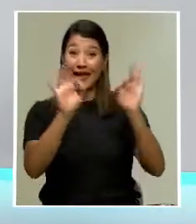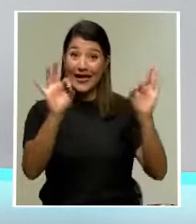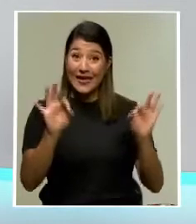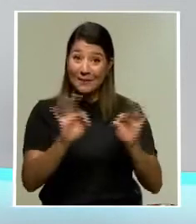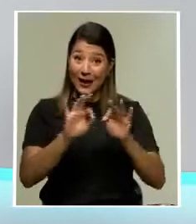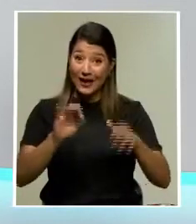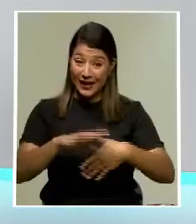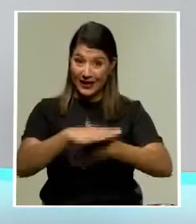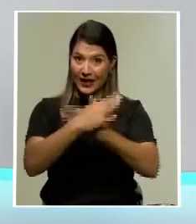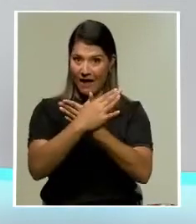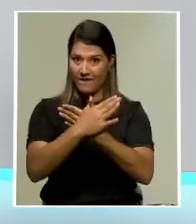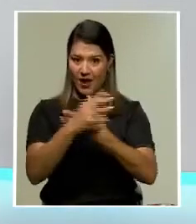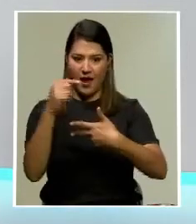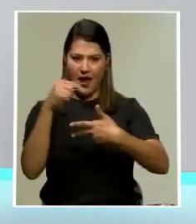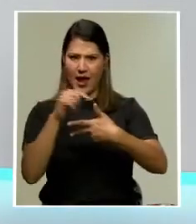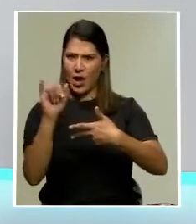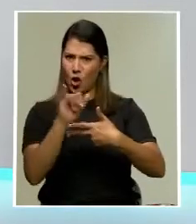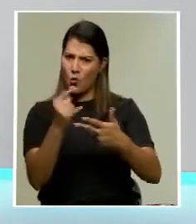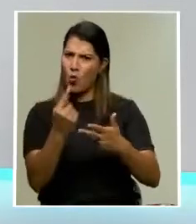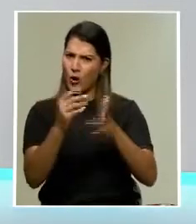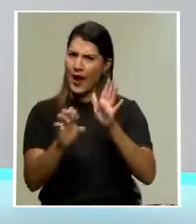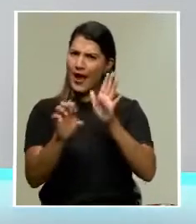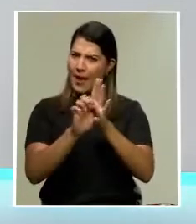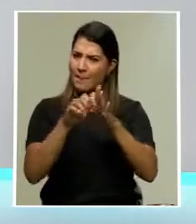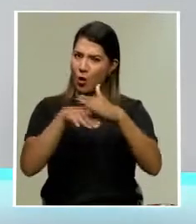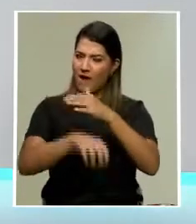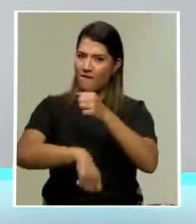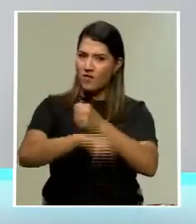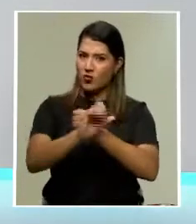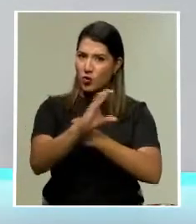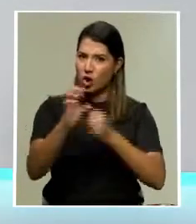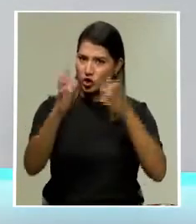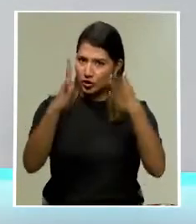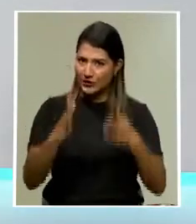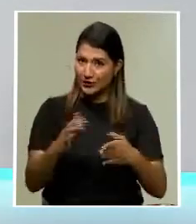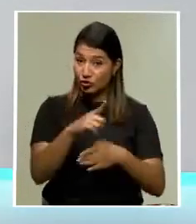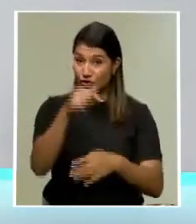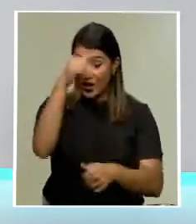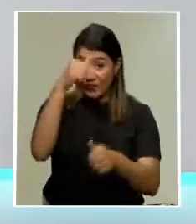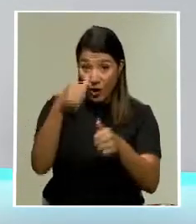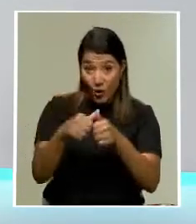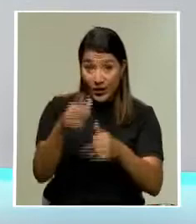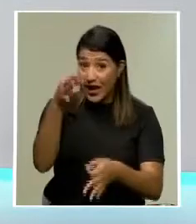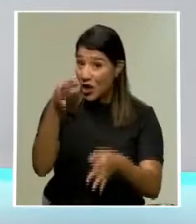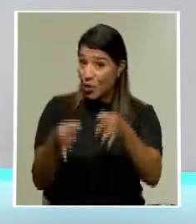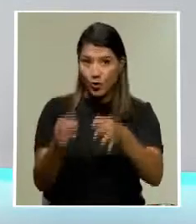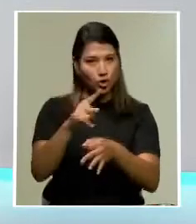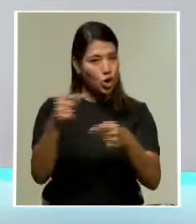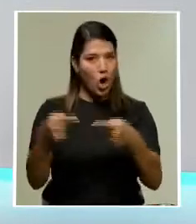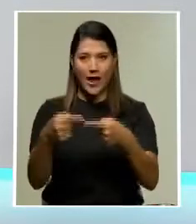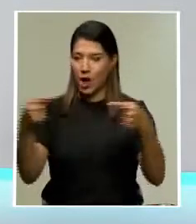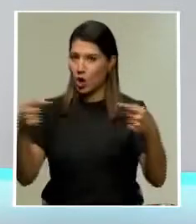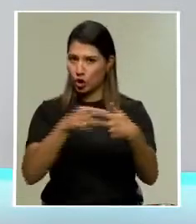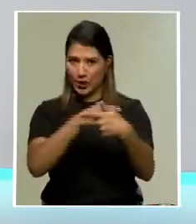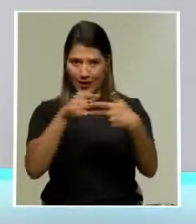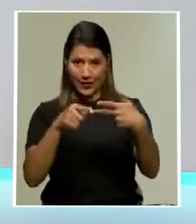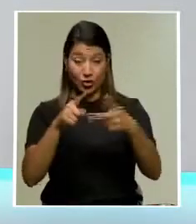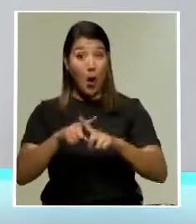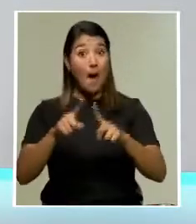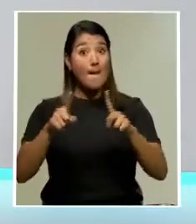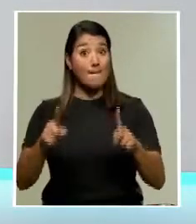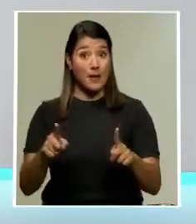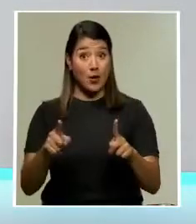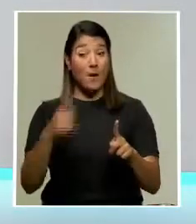referente del fútbol costarricense. Como le digo, recordemos que el juicio no es en contra de ellos, pero a nivel mediático este juicio